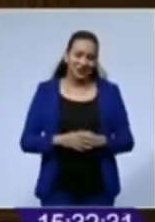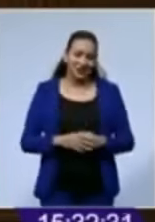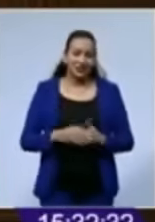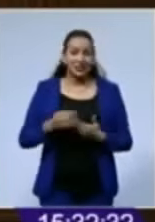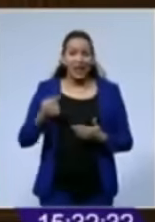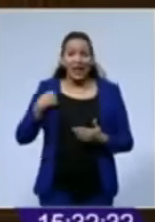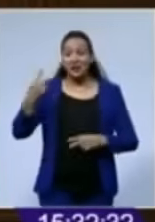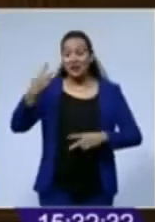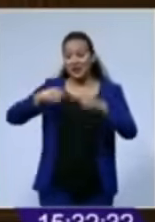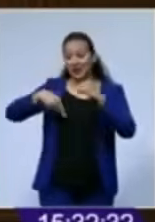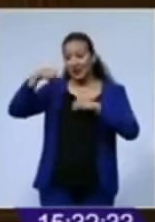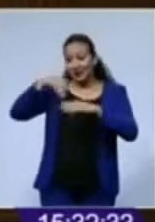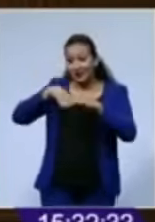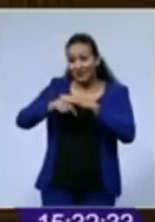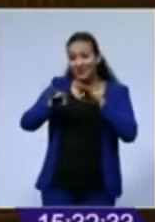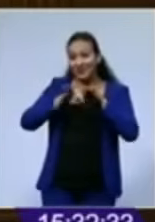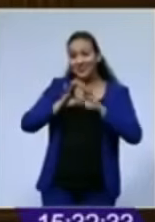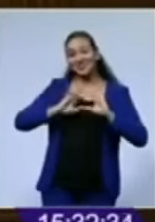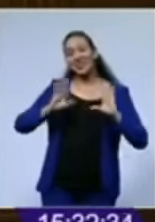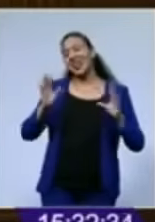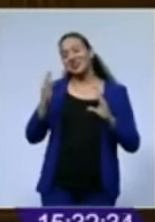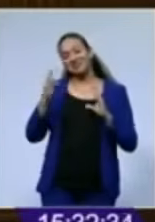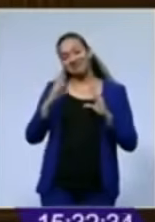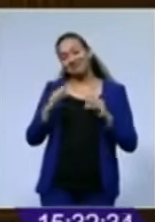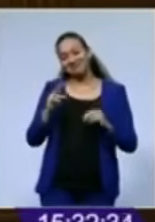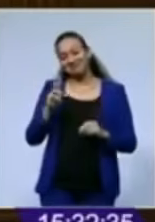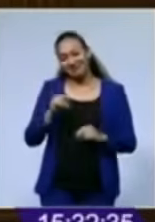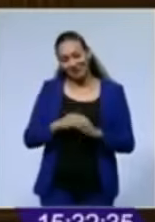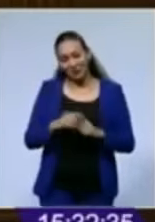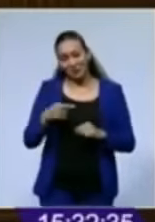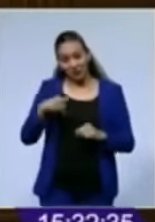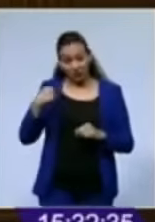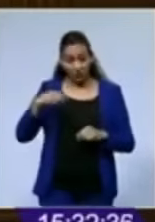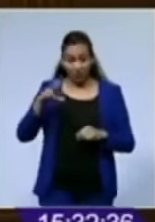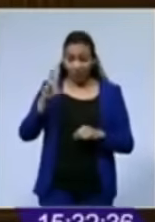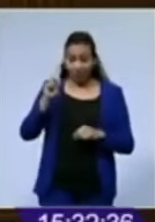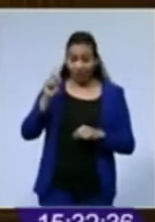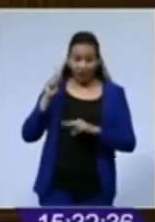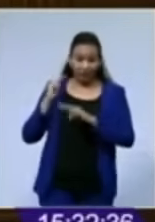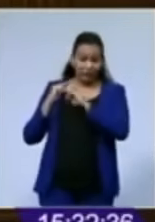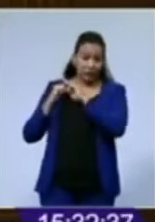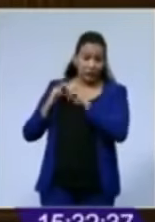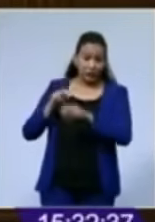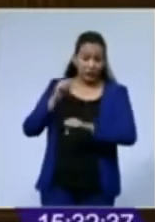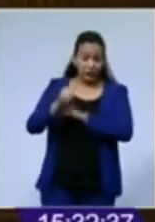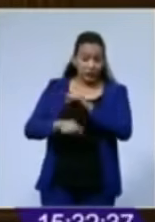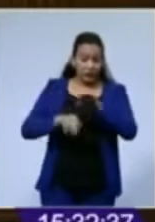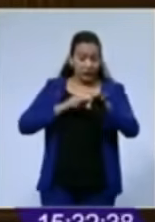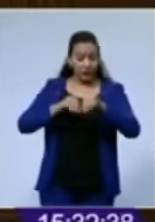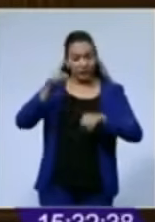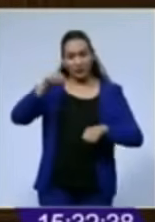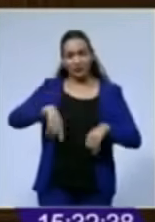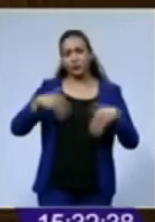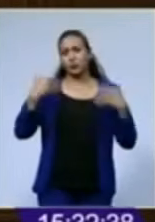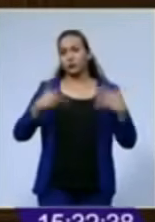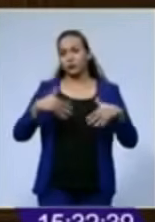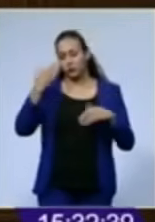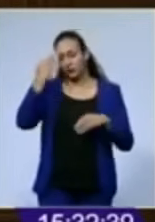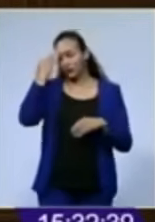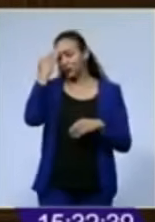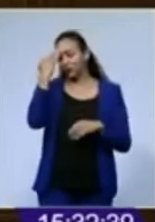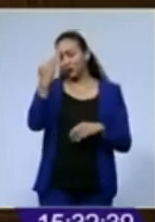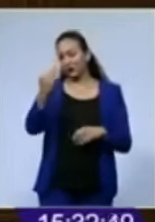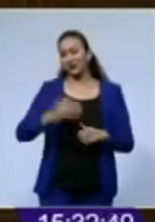su su familia De dónde viene bueno su padre Luis María Aguilar y Gómez trabajó en la